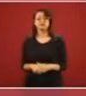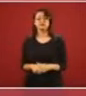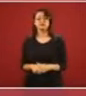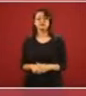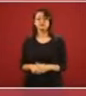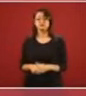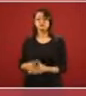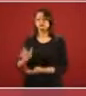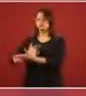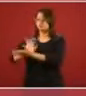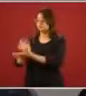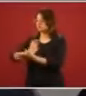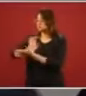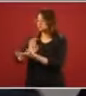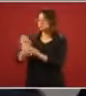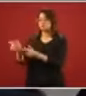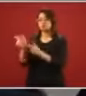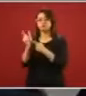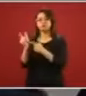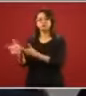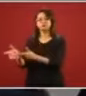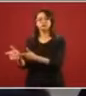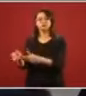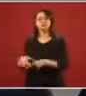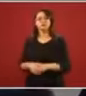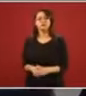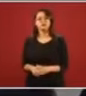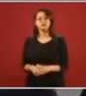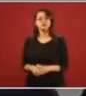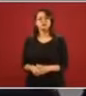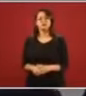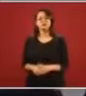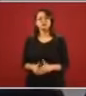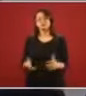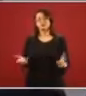la discriminación. Entonces, son enfoques.